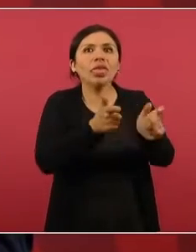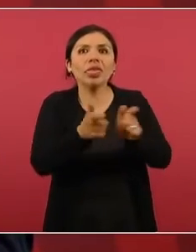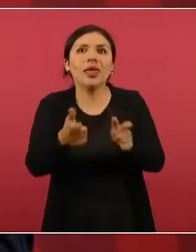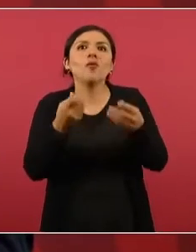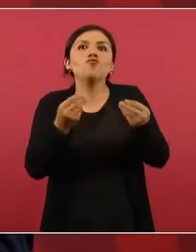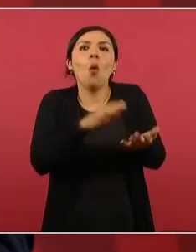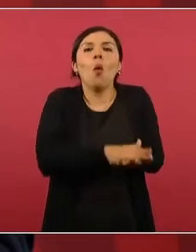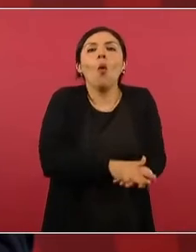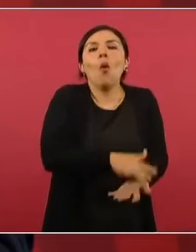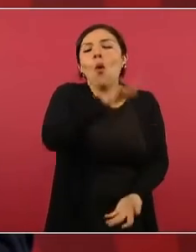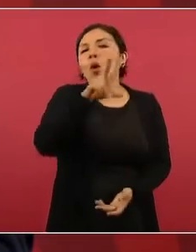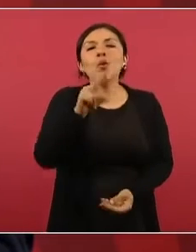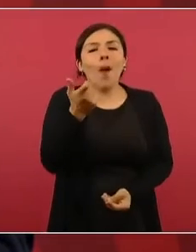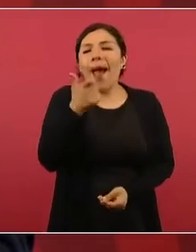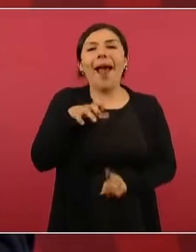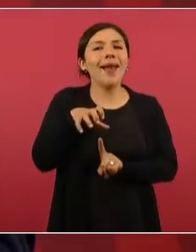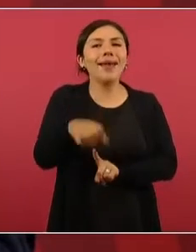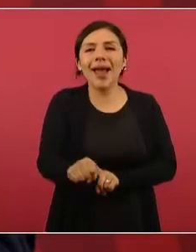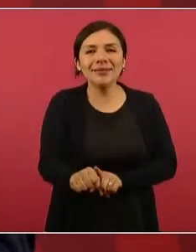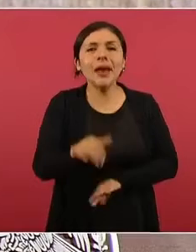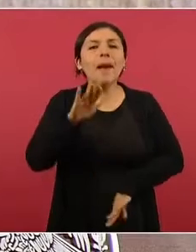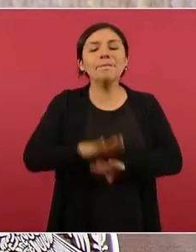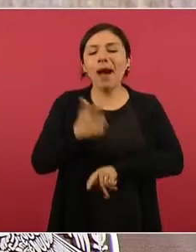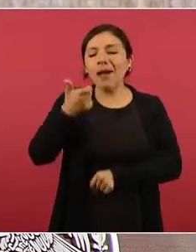comprados y pierden.